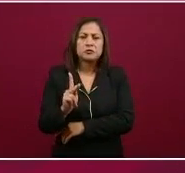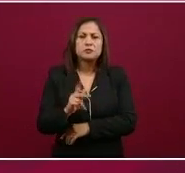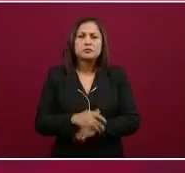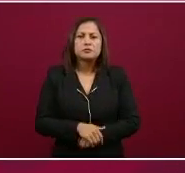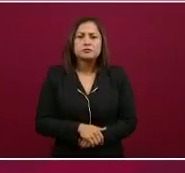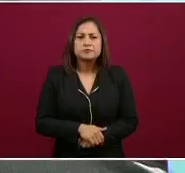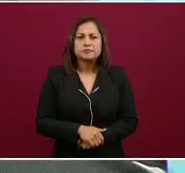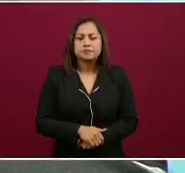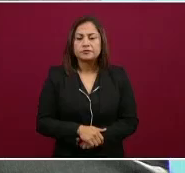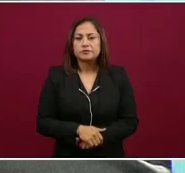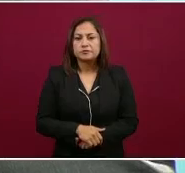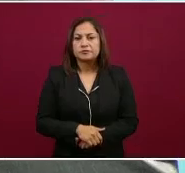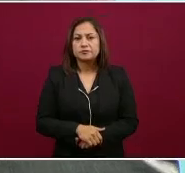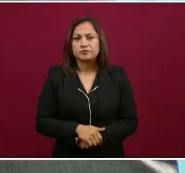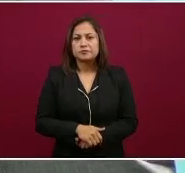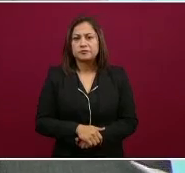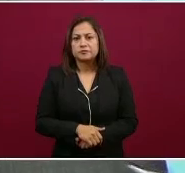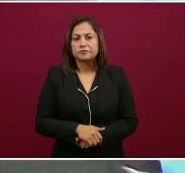a